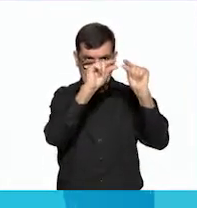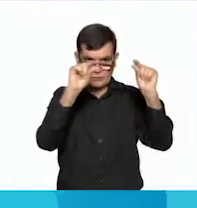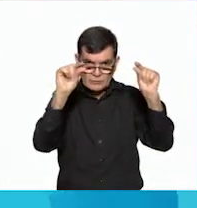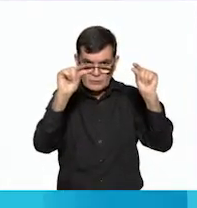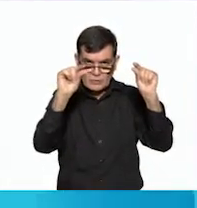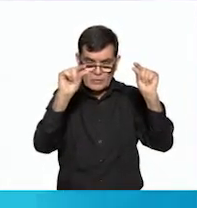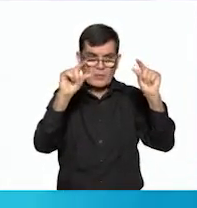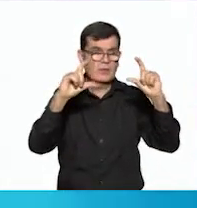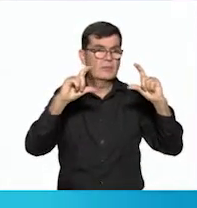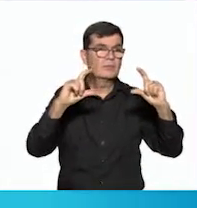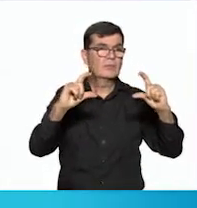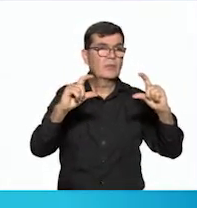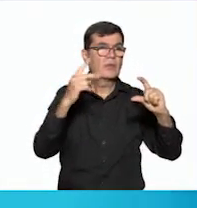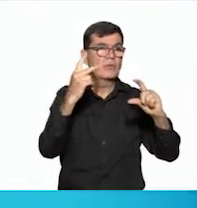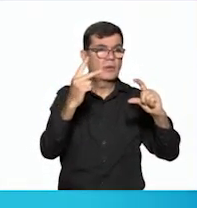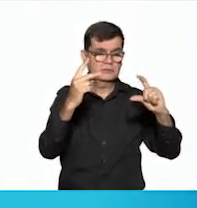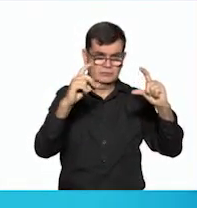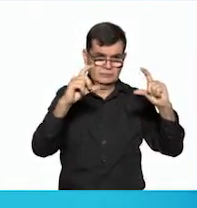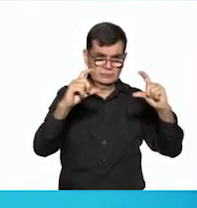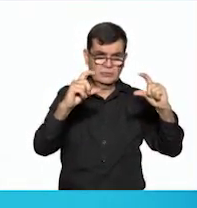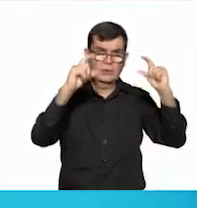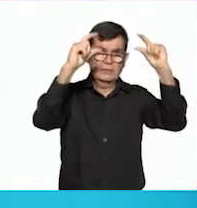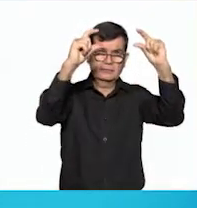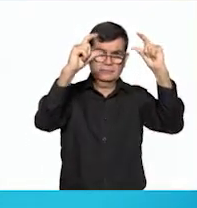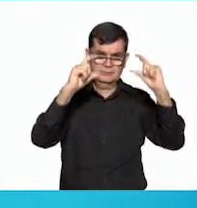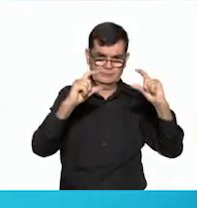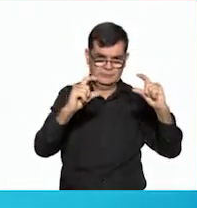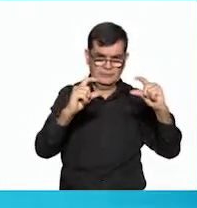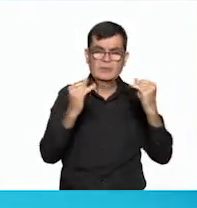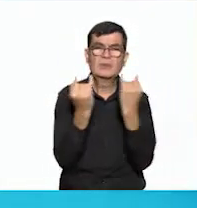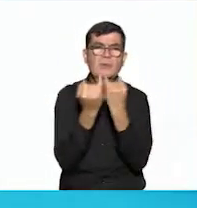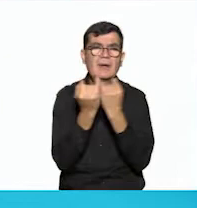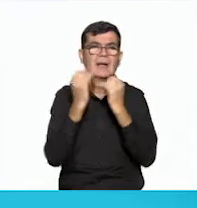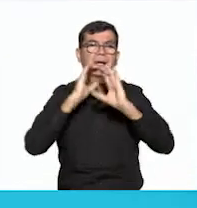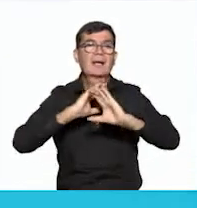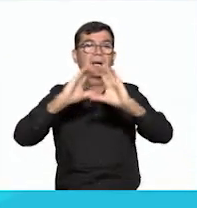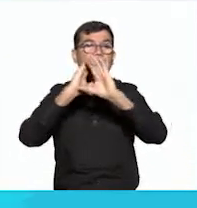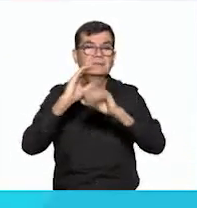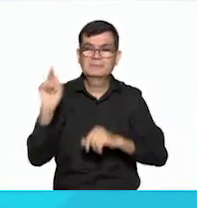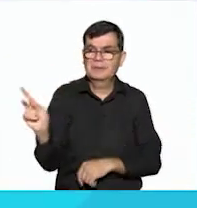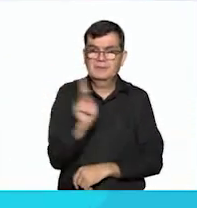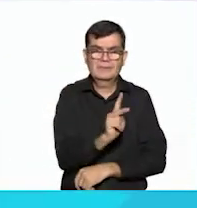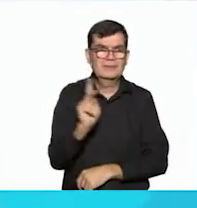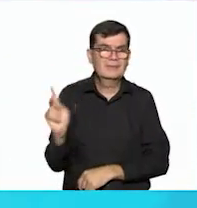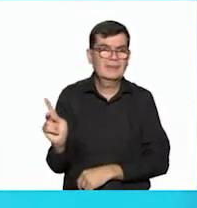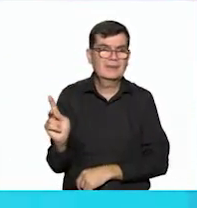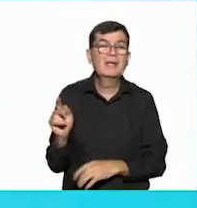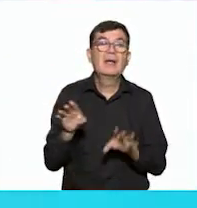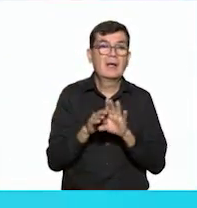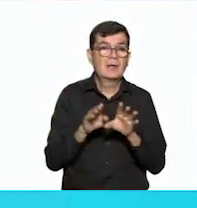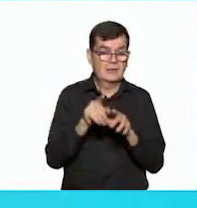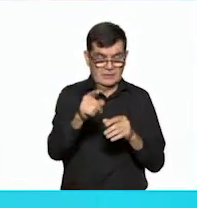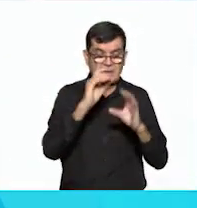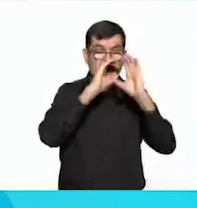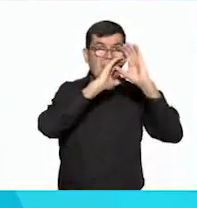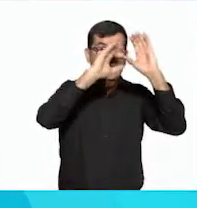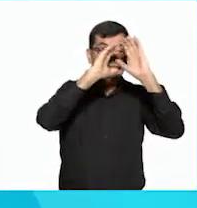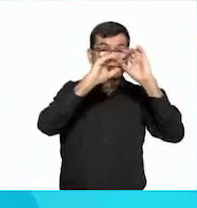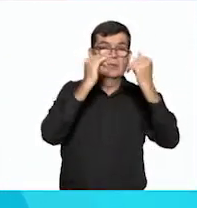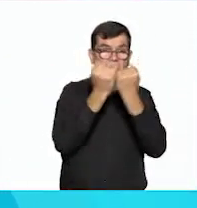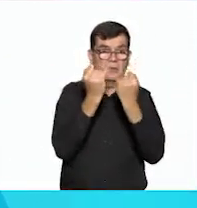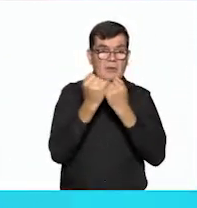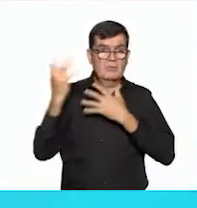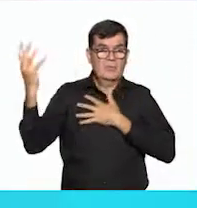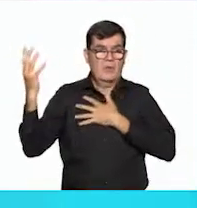dos estrofas. Fíjate que se parece a la canción, ¿ya te diste cuenta? Que tanto la canción como el poema